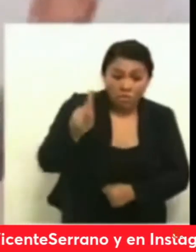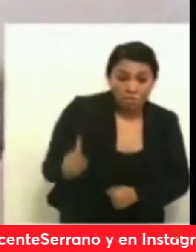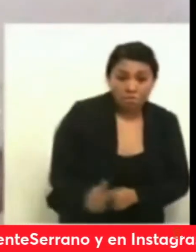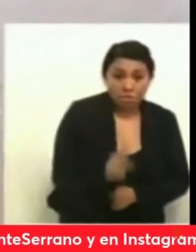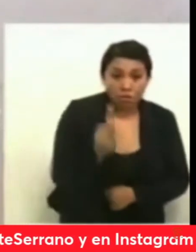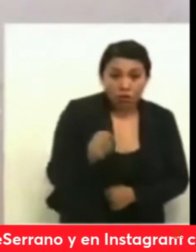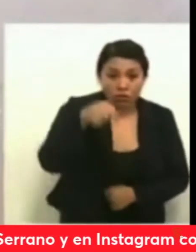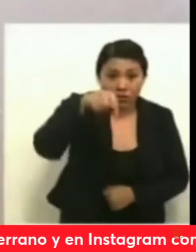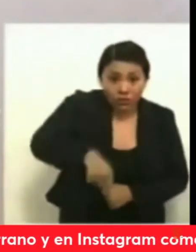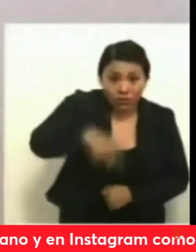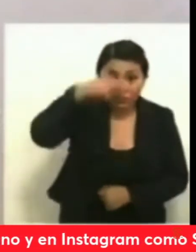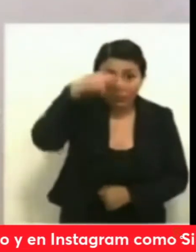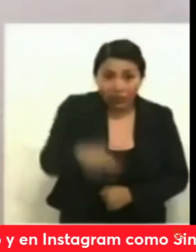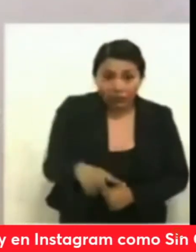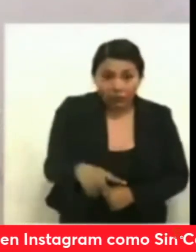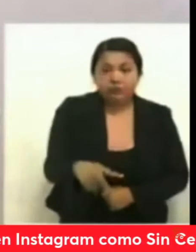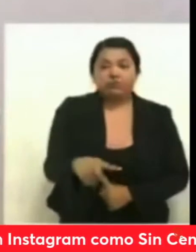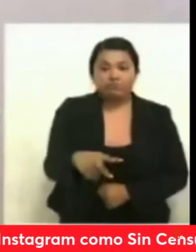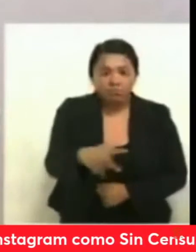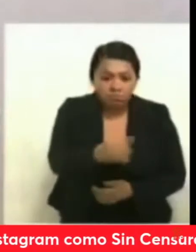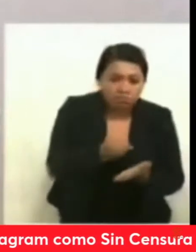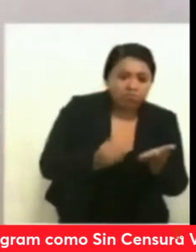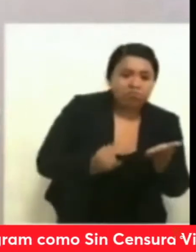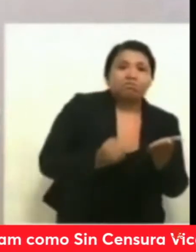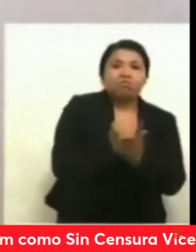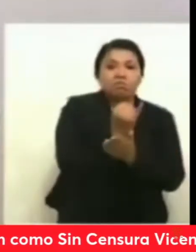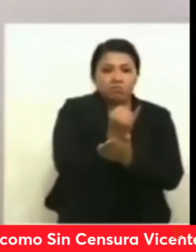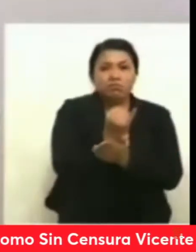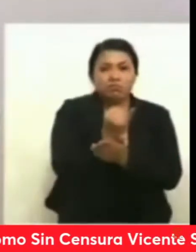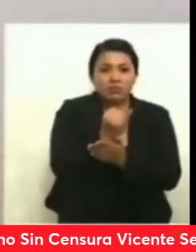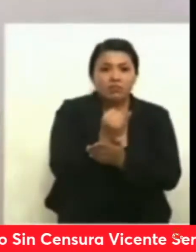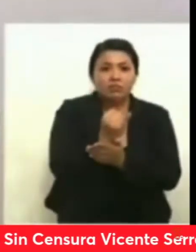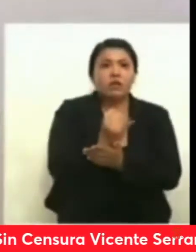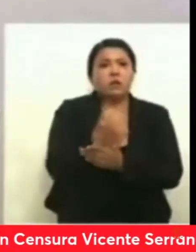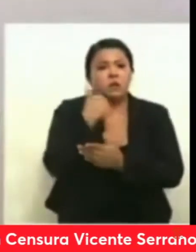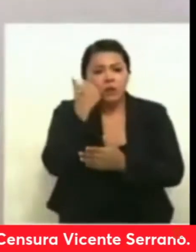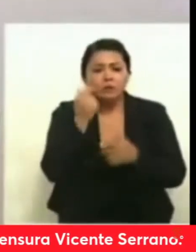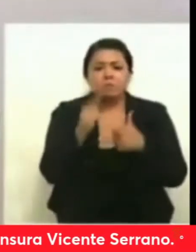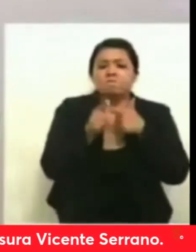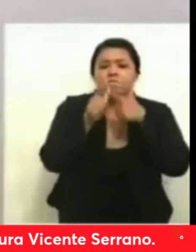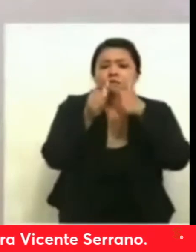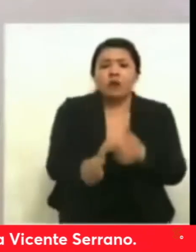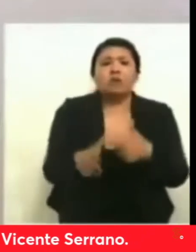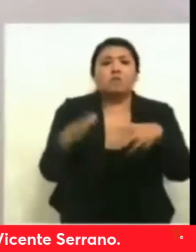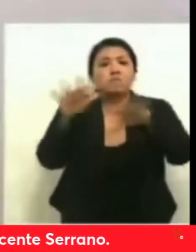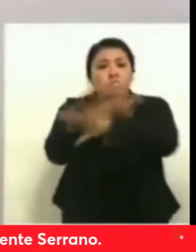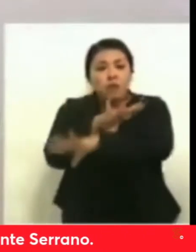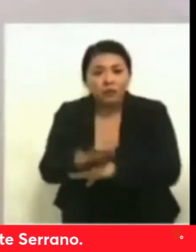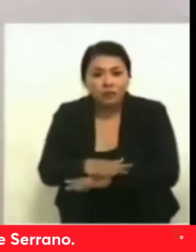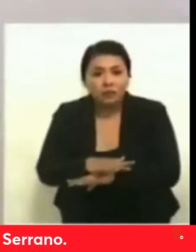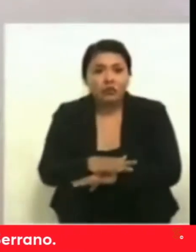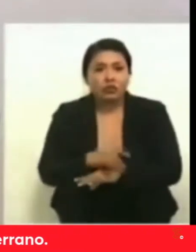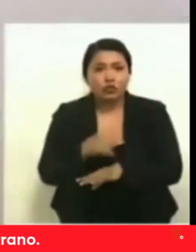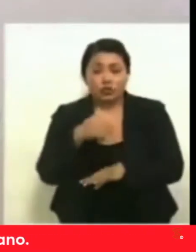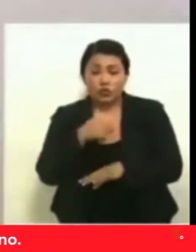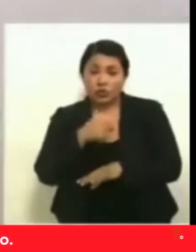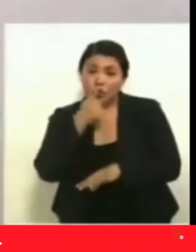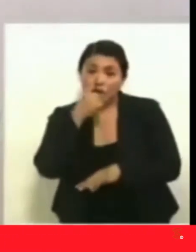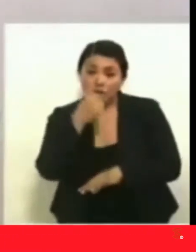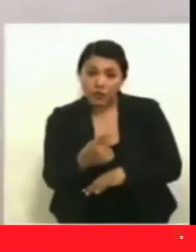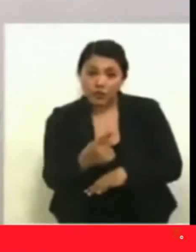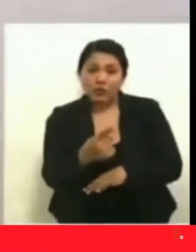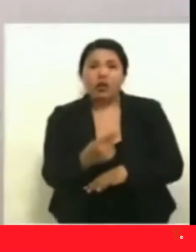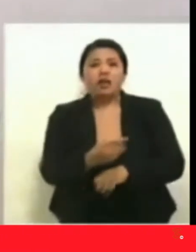por amplia mayoría decir que quiere que siga la transformación. Yo le llamo